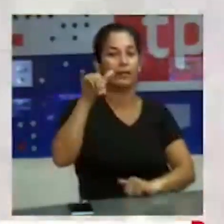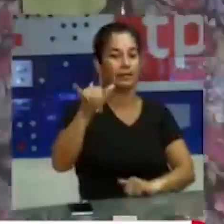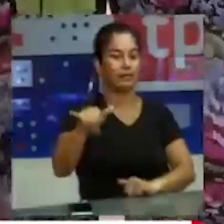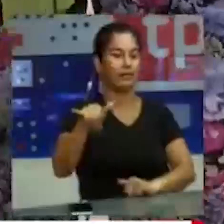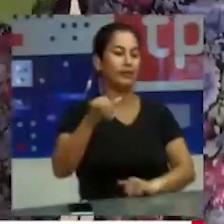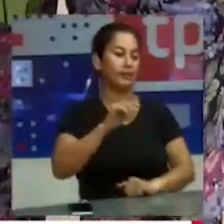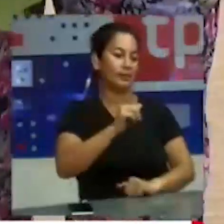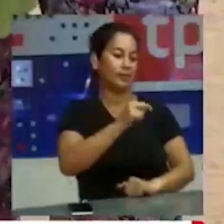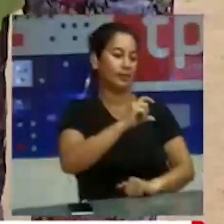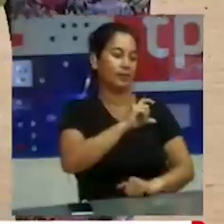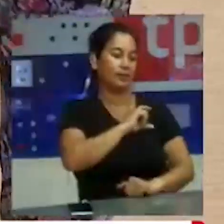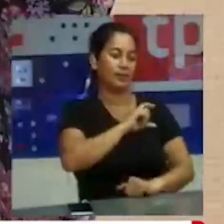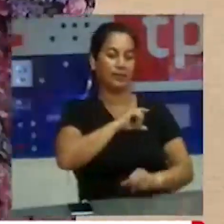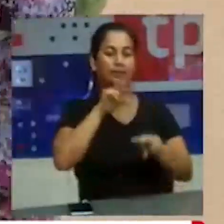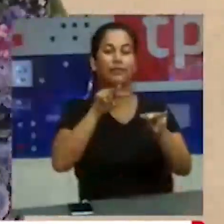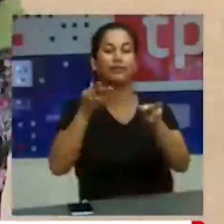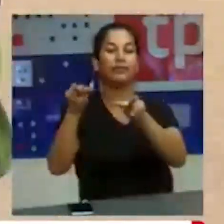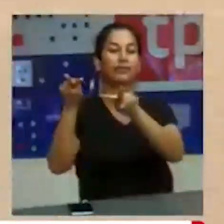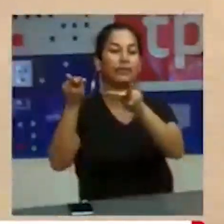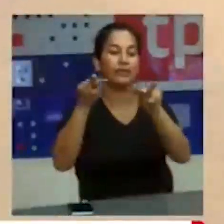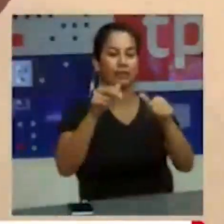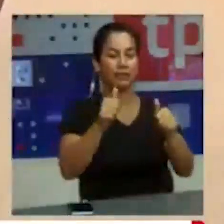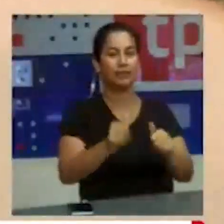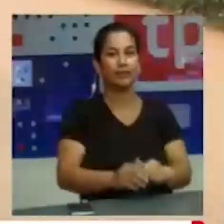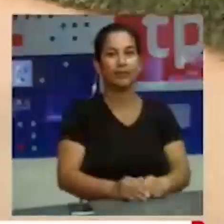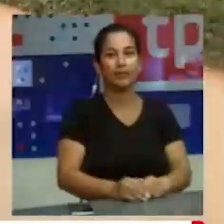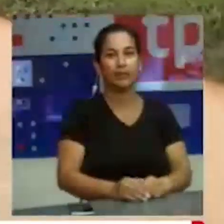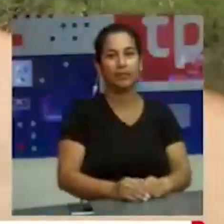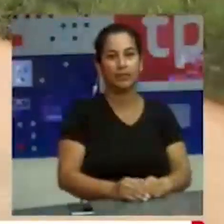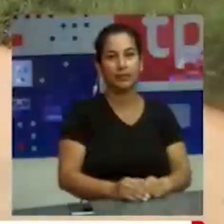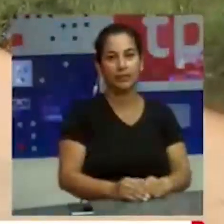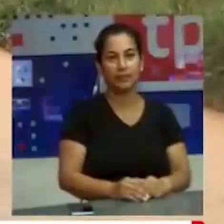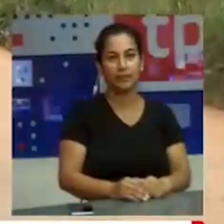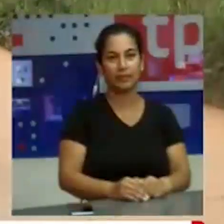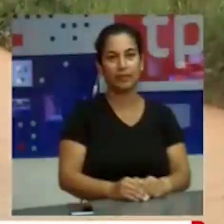¿no? Sí, hemos tenido que caminar